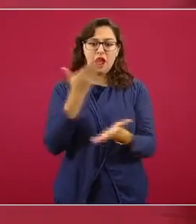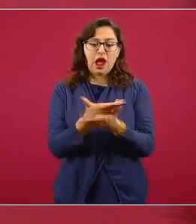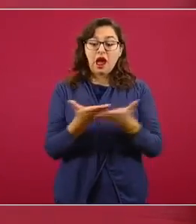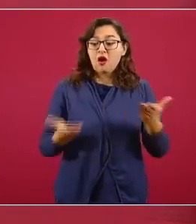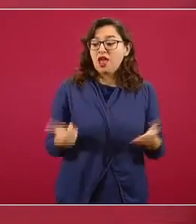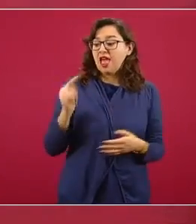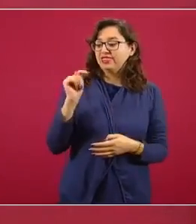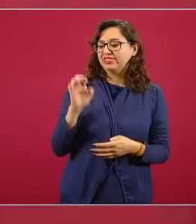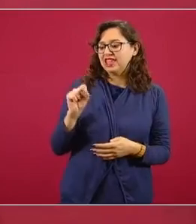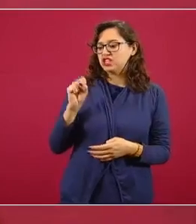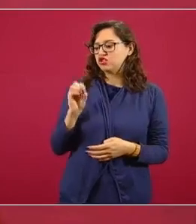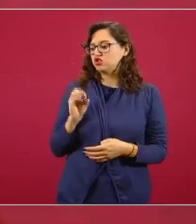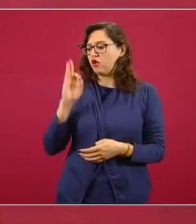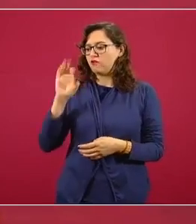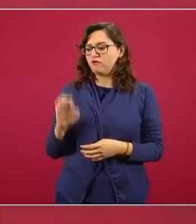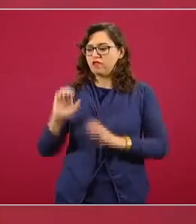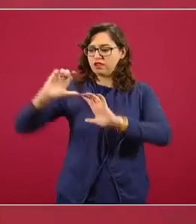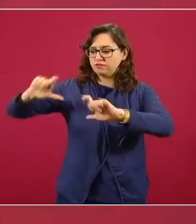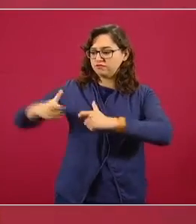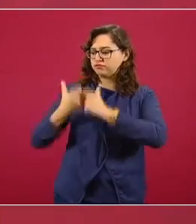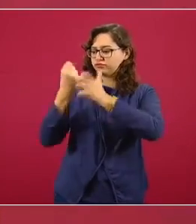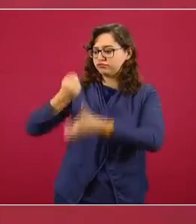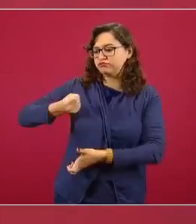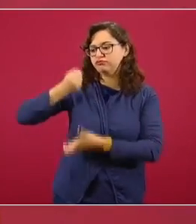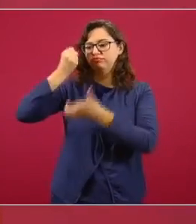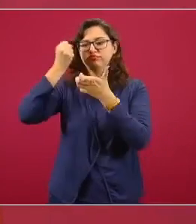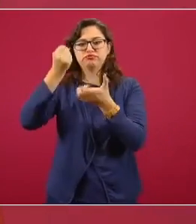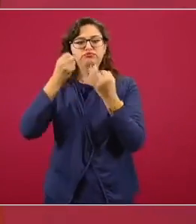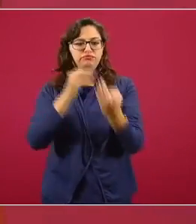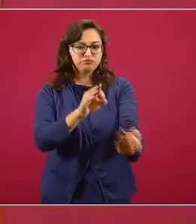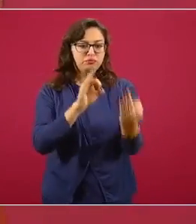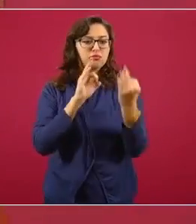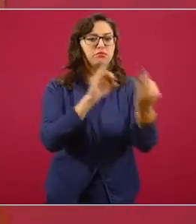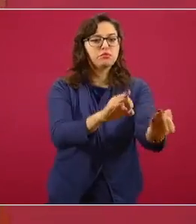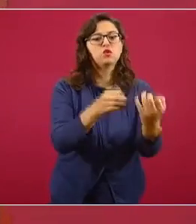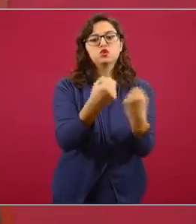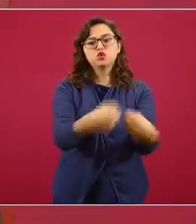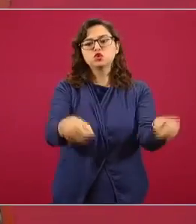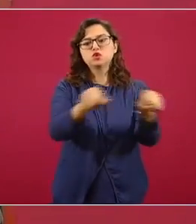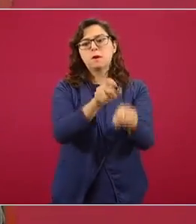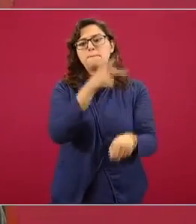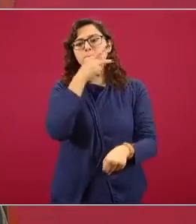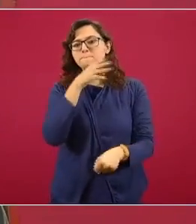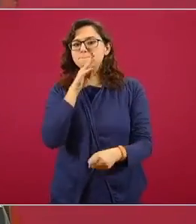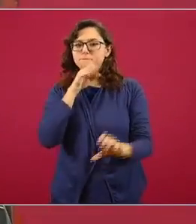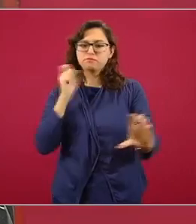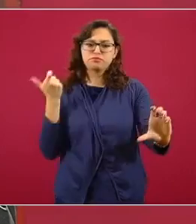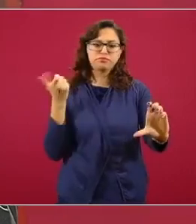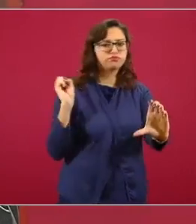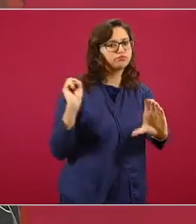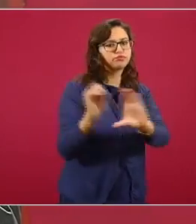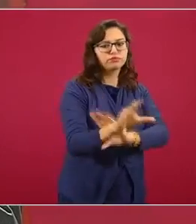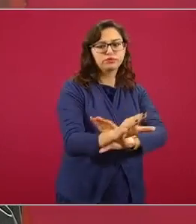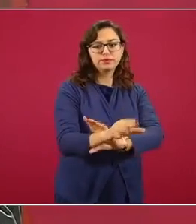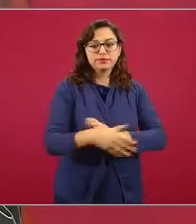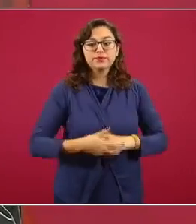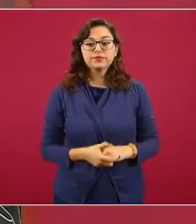Federación a la Sociedad de Padres de Familia. Y se están formando los